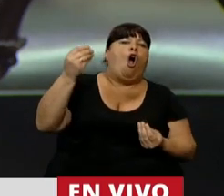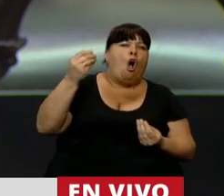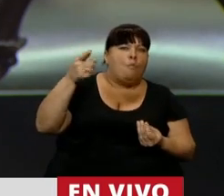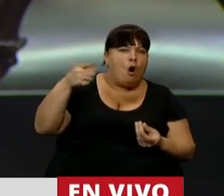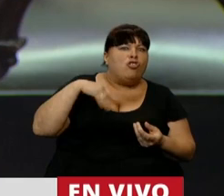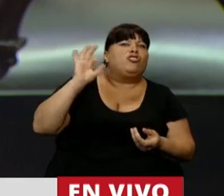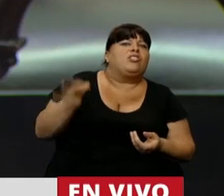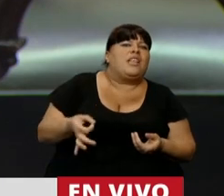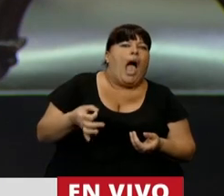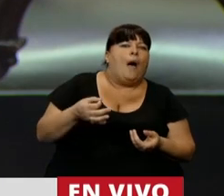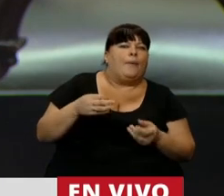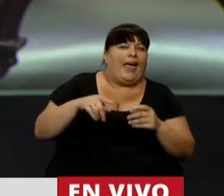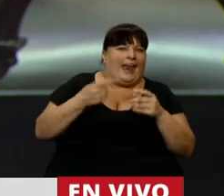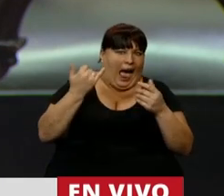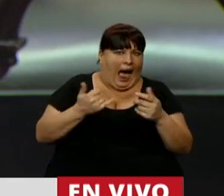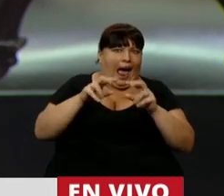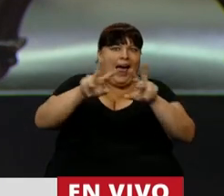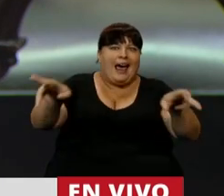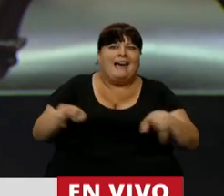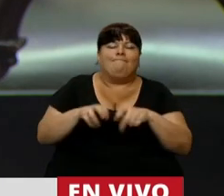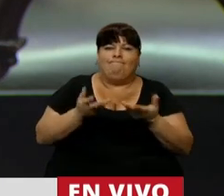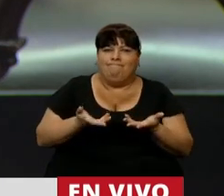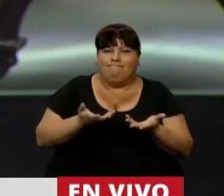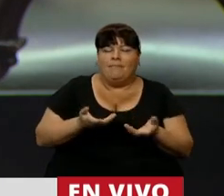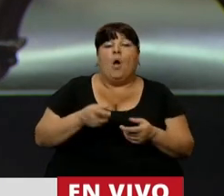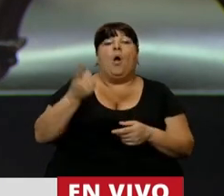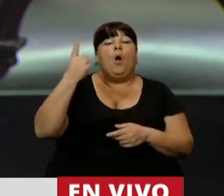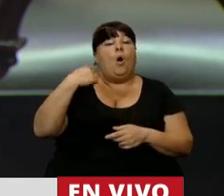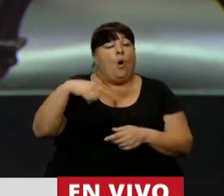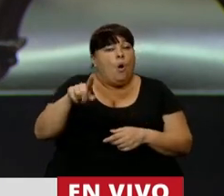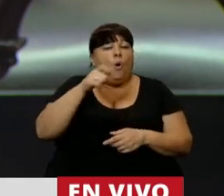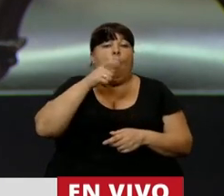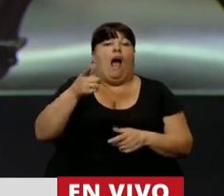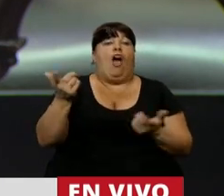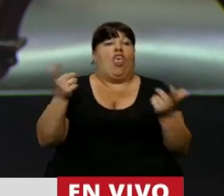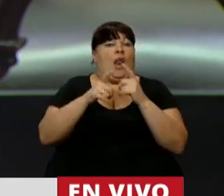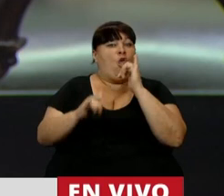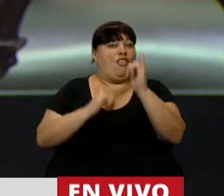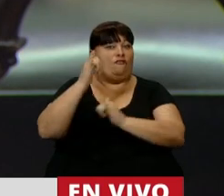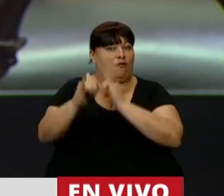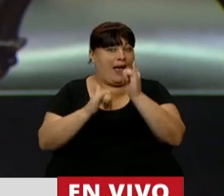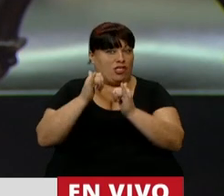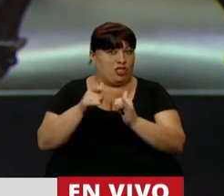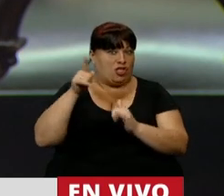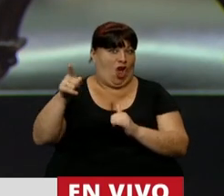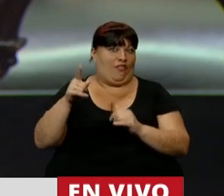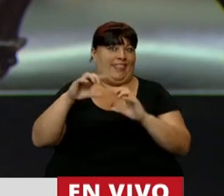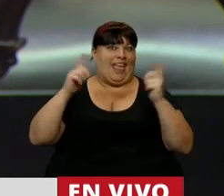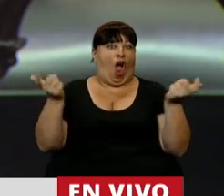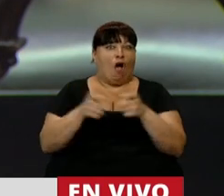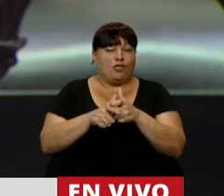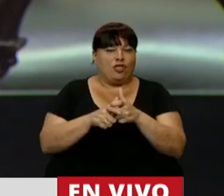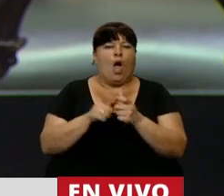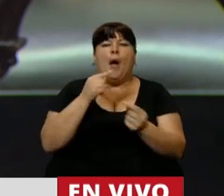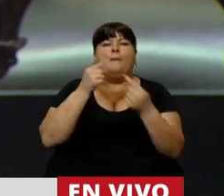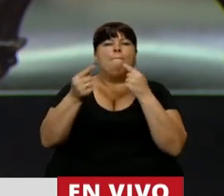llegar a conocer esas variables, a tal punto que cuando en la reunión informativa del plenario de comisiones